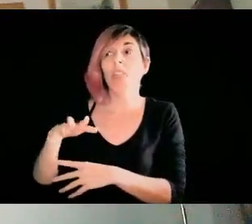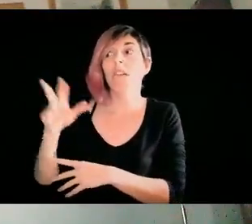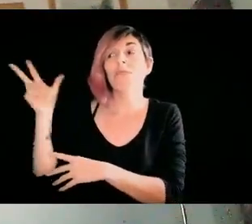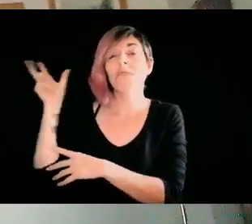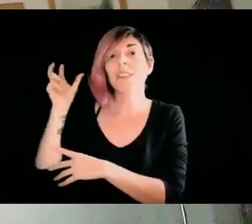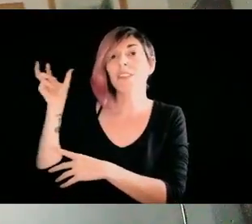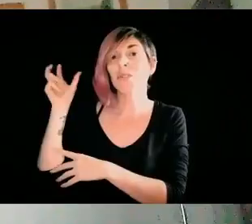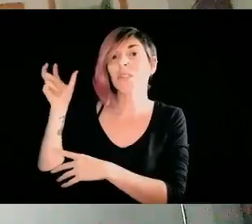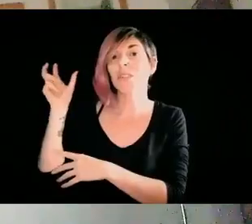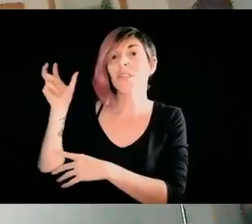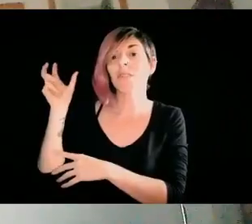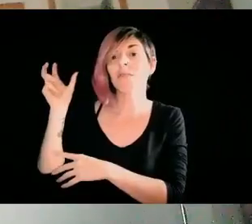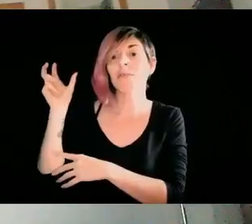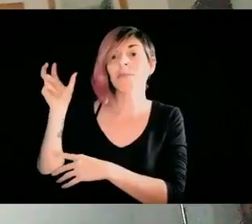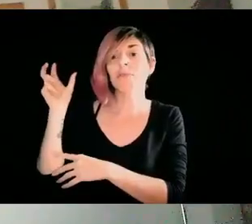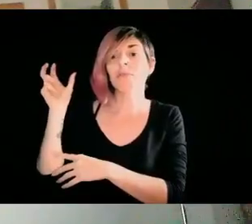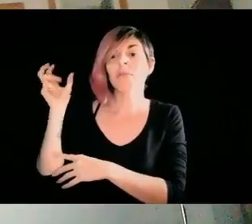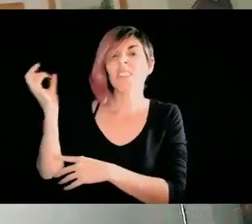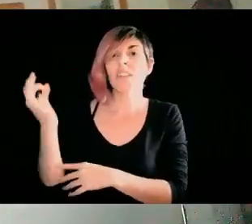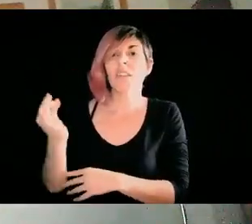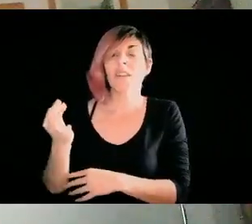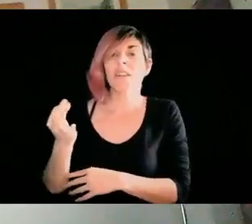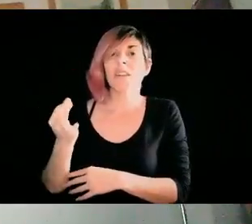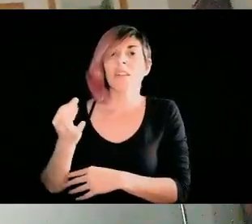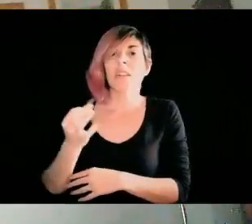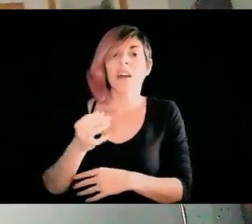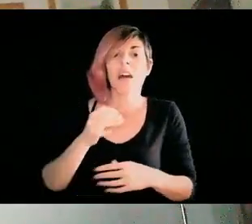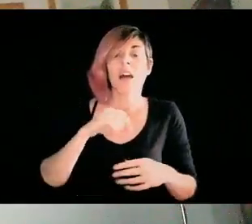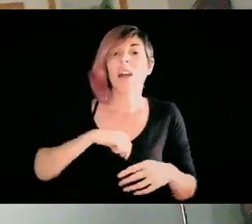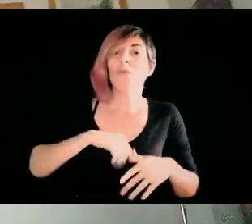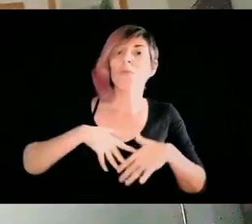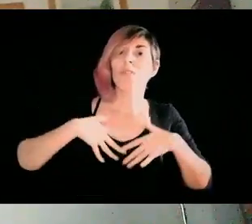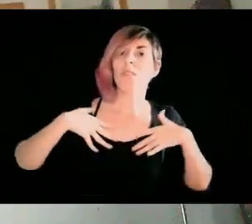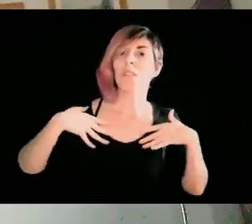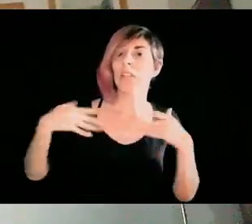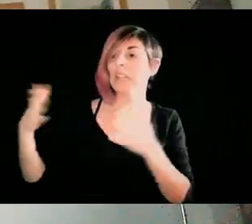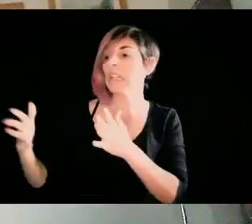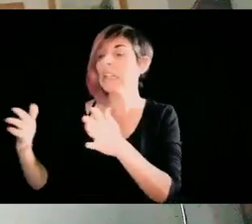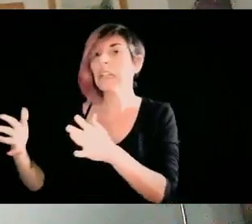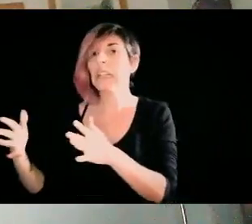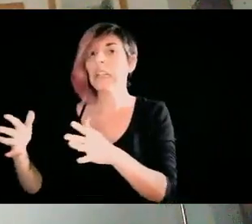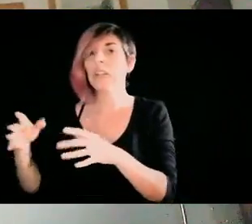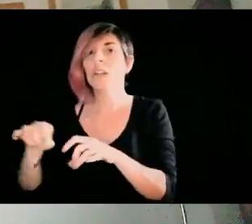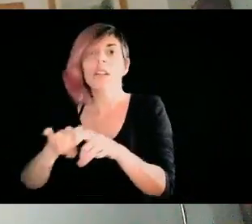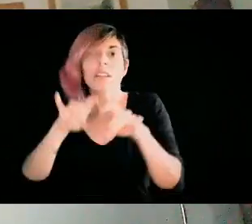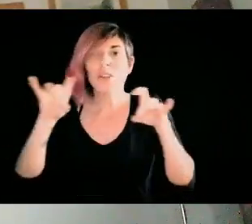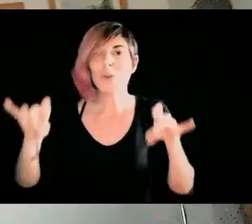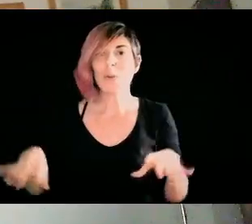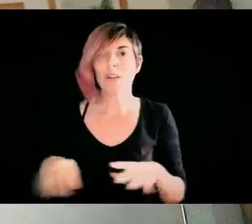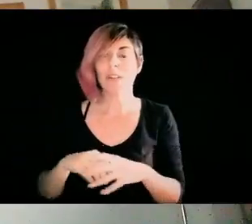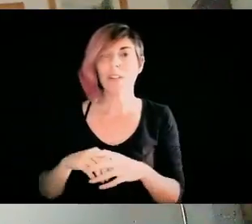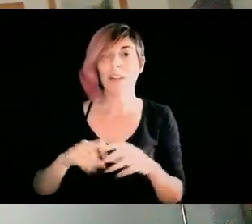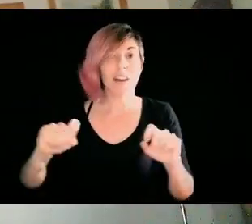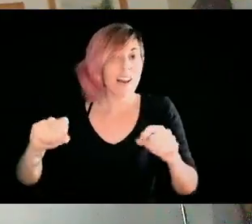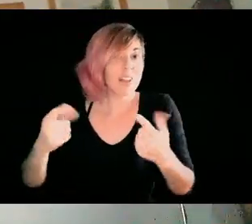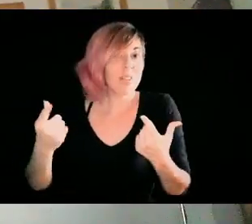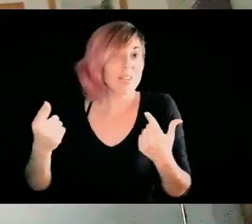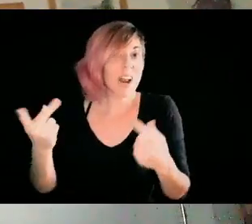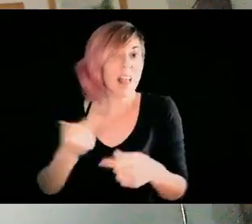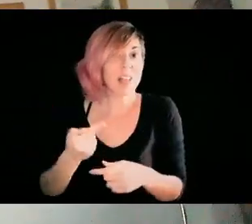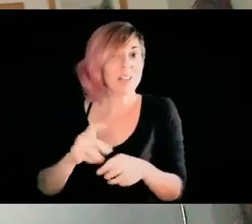alguna parte escuché que las emociones son como las estaciones, son tan naturales como